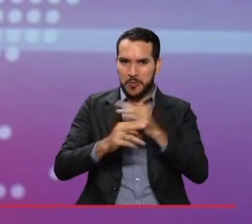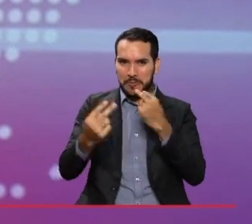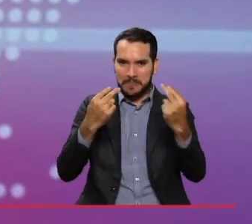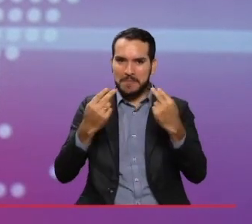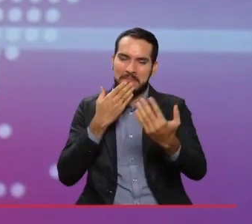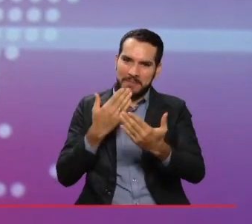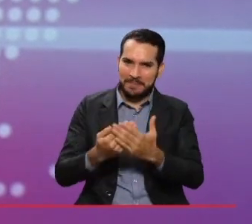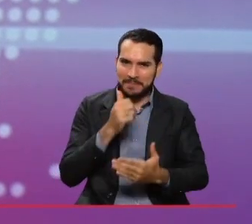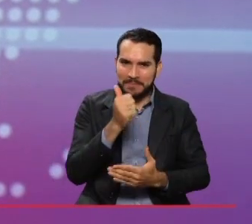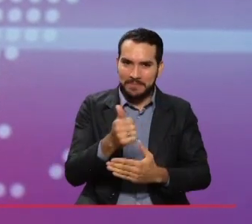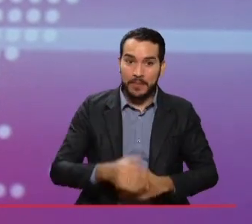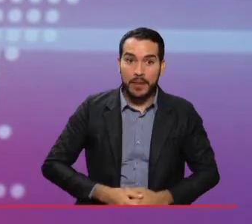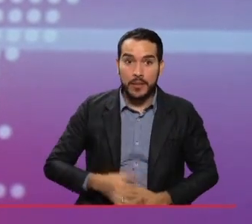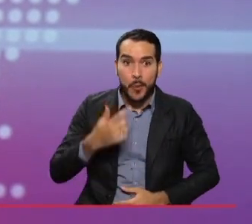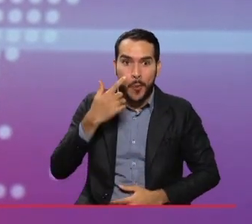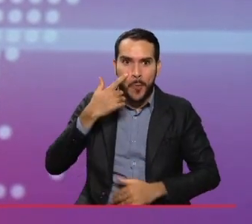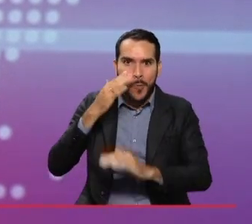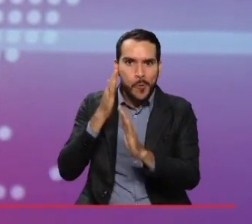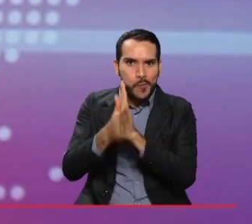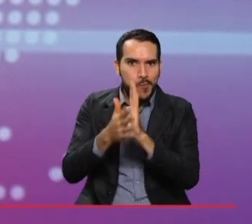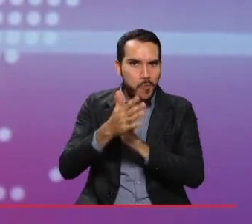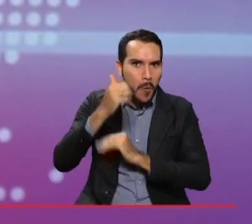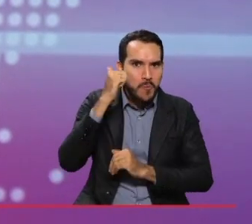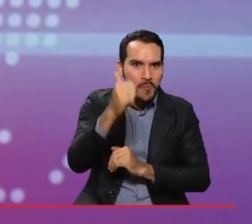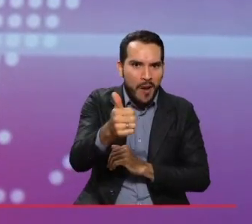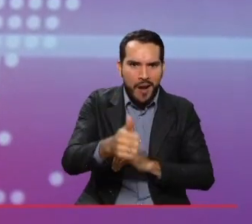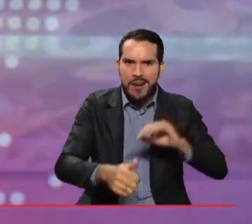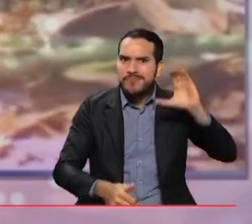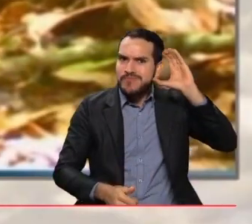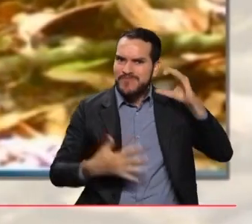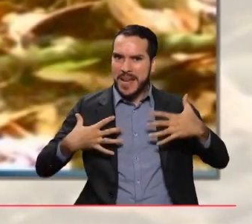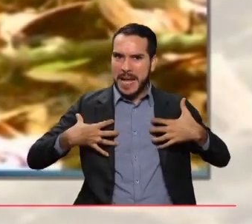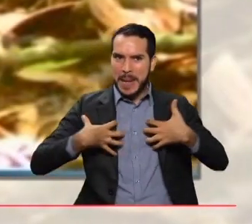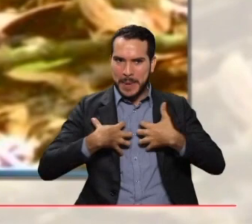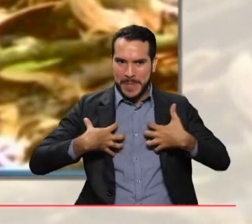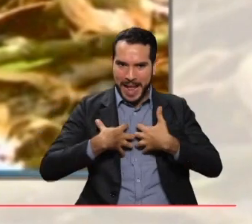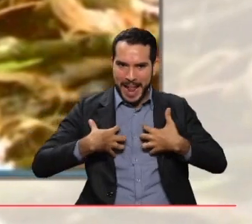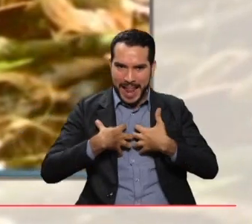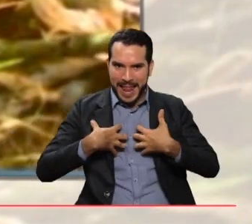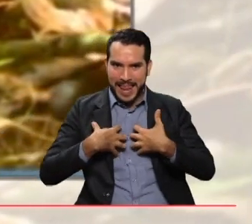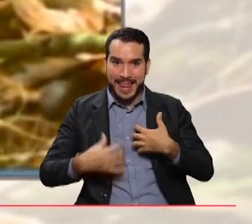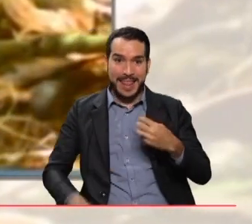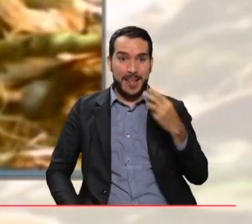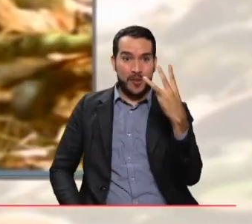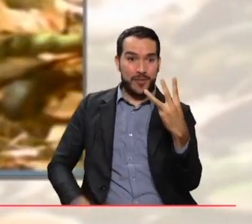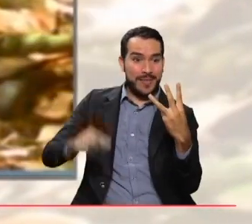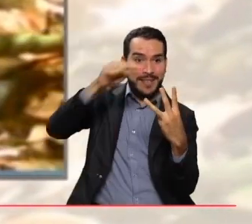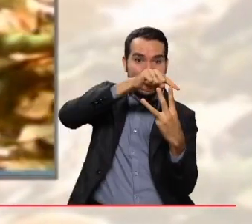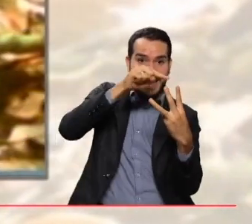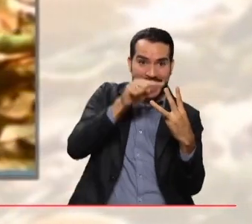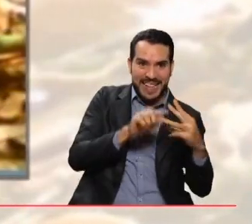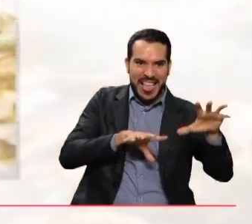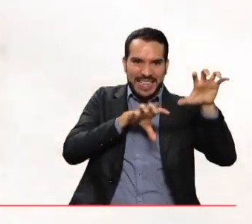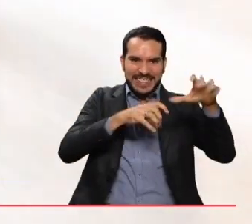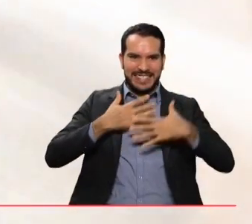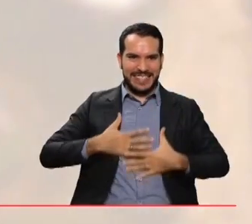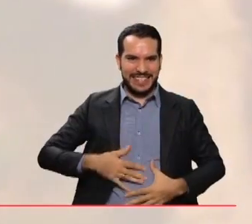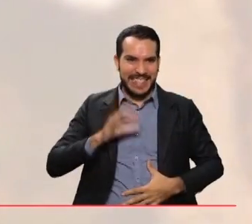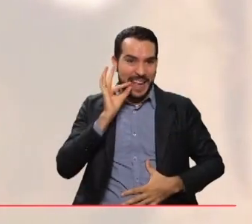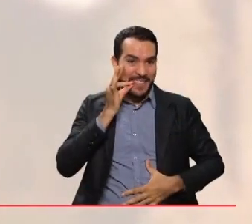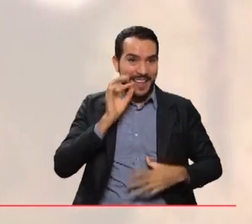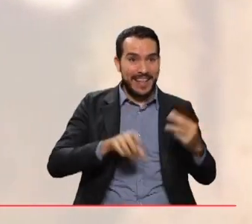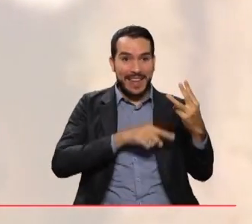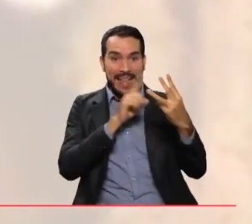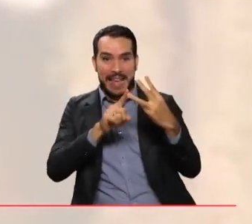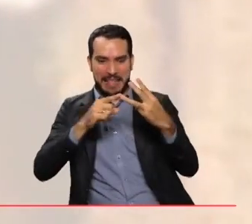Esta es una excelente noticia. Dos pumas y un jaguar fueron captados a través de cámaras trampa en Bahía Málaga, Buenaventura. La